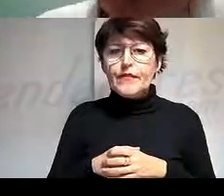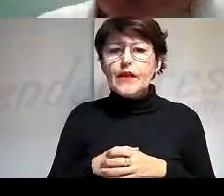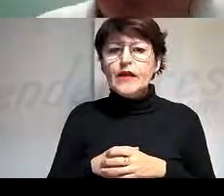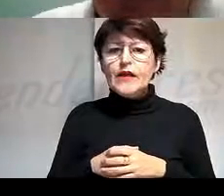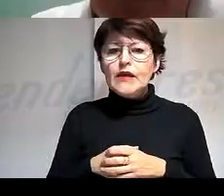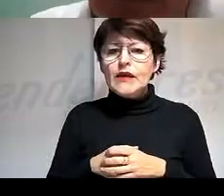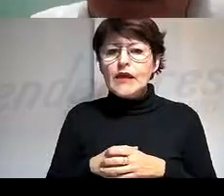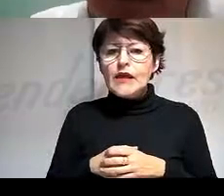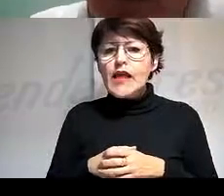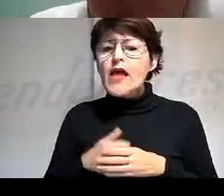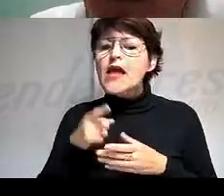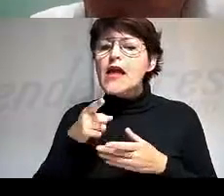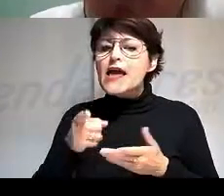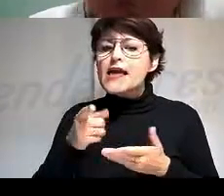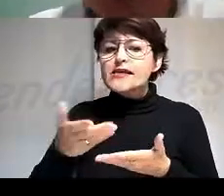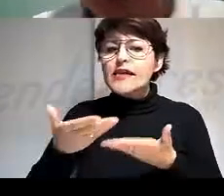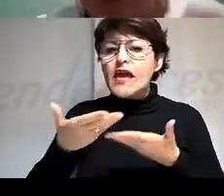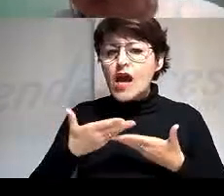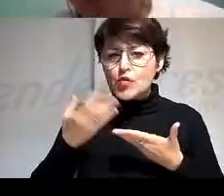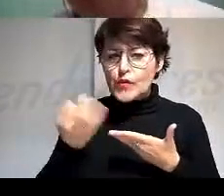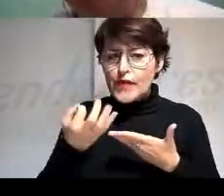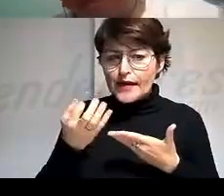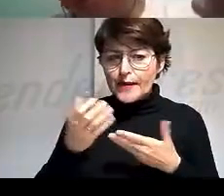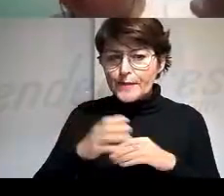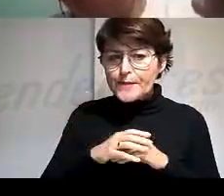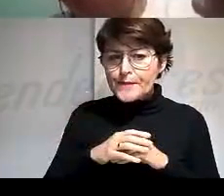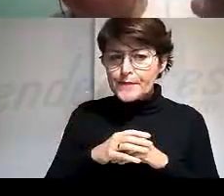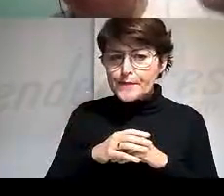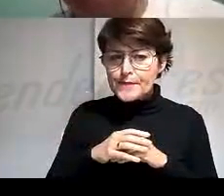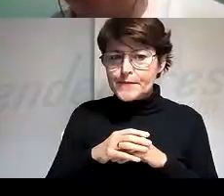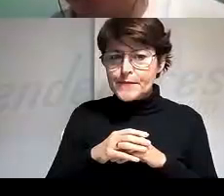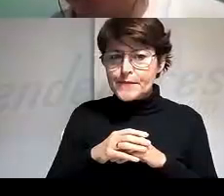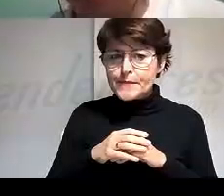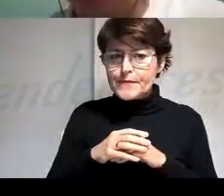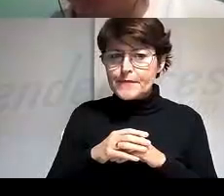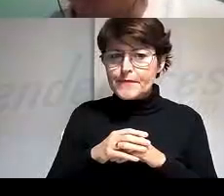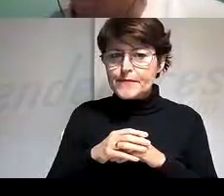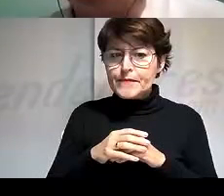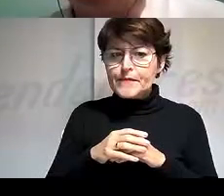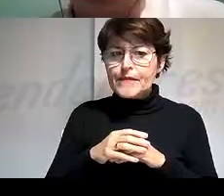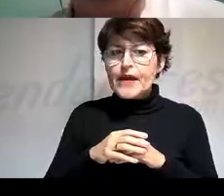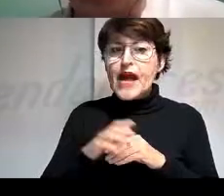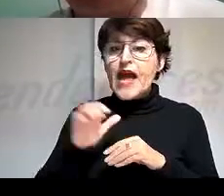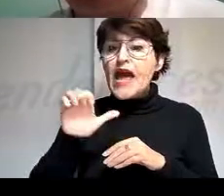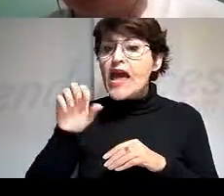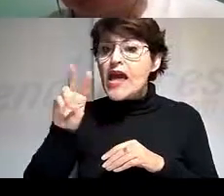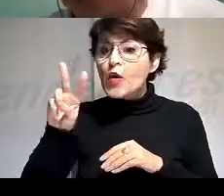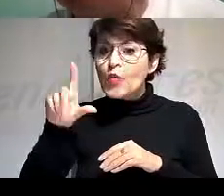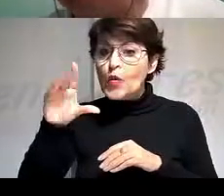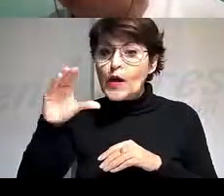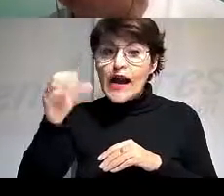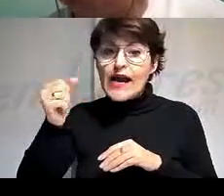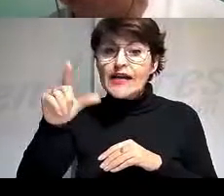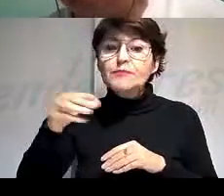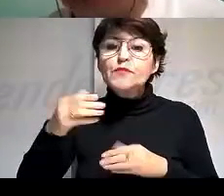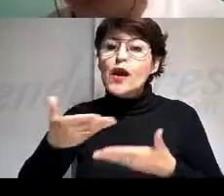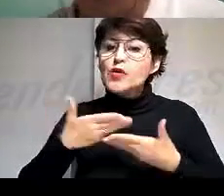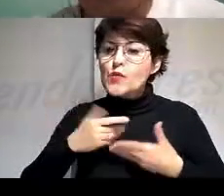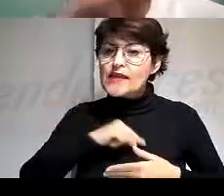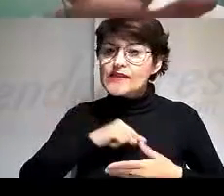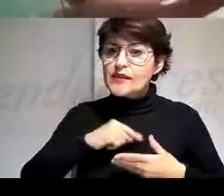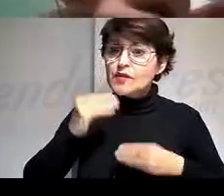exacto. El eucaliptus, lo que te produce, el aceite esencial de eucaliptus, lo que te produce es una sensación de frío